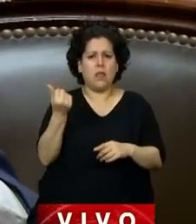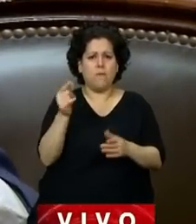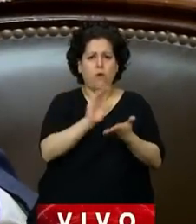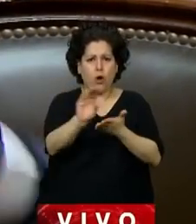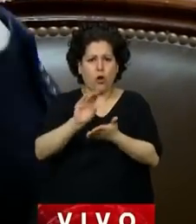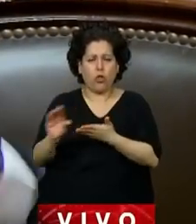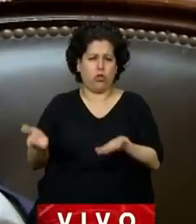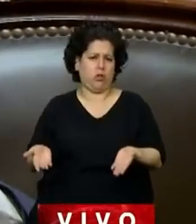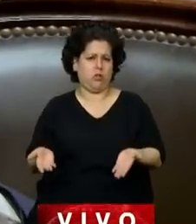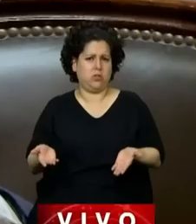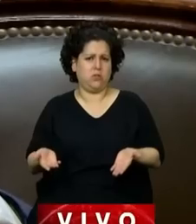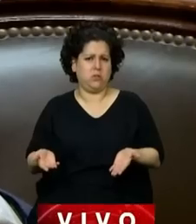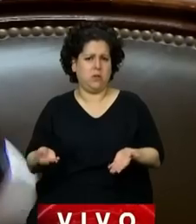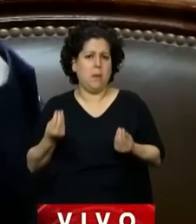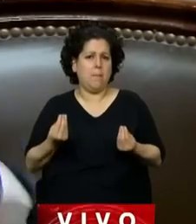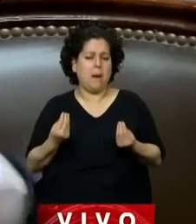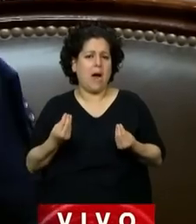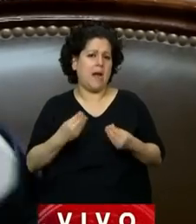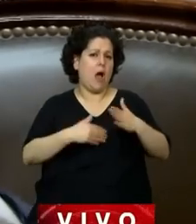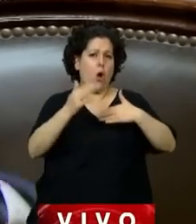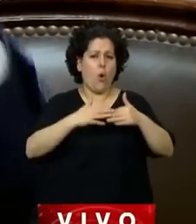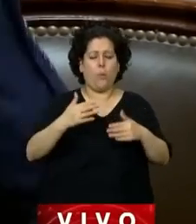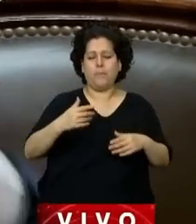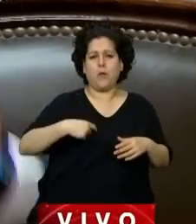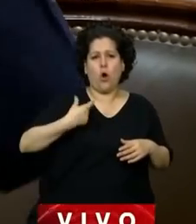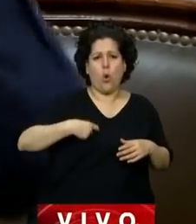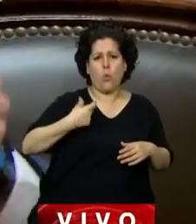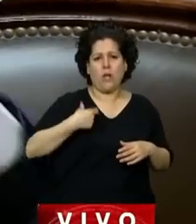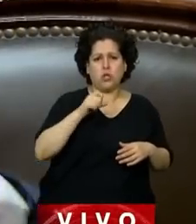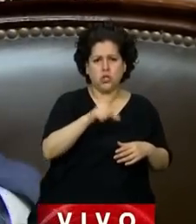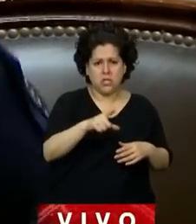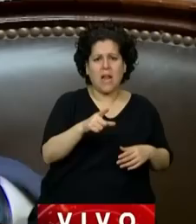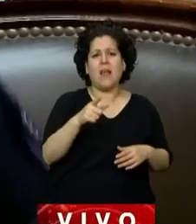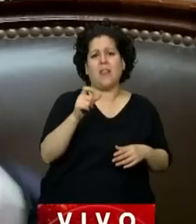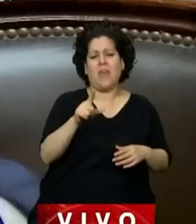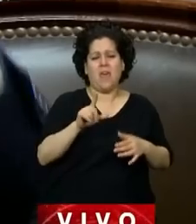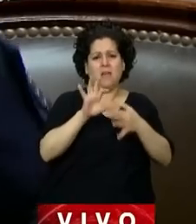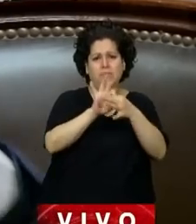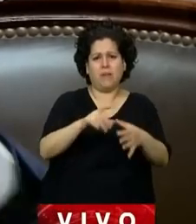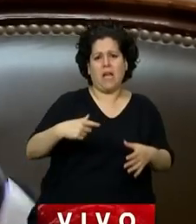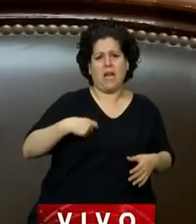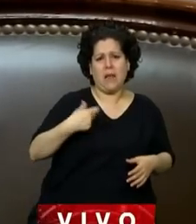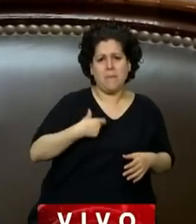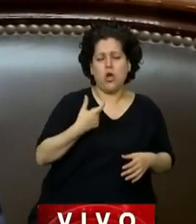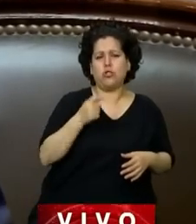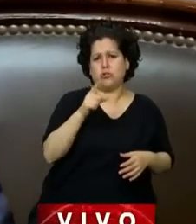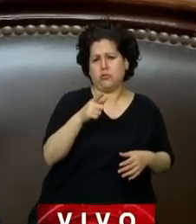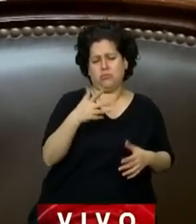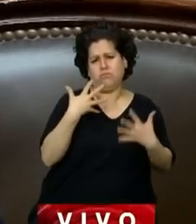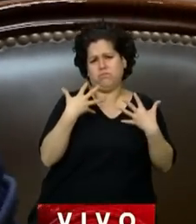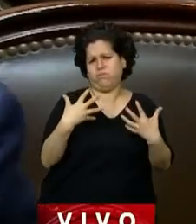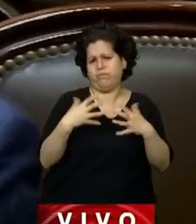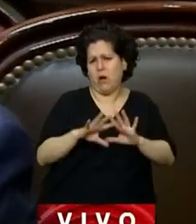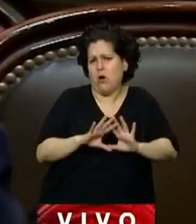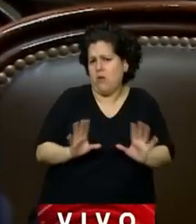concesiones, a cajas de obras sociales de gremialistas gordos que tienen empleados flacos y